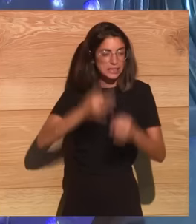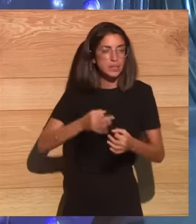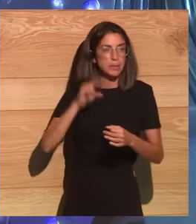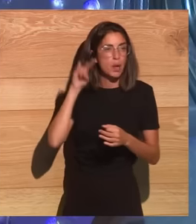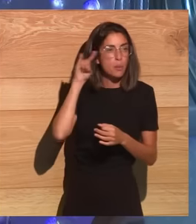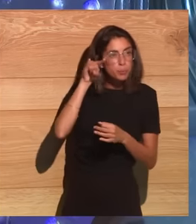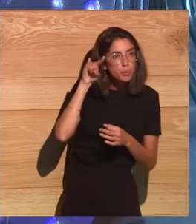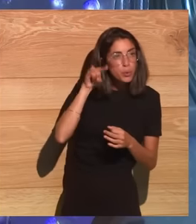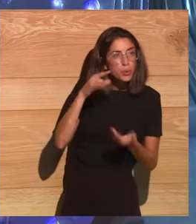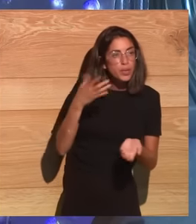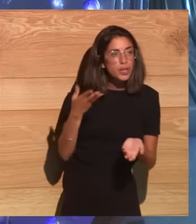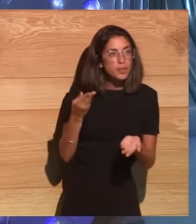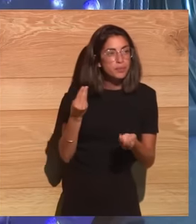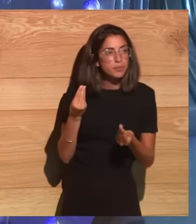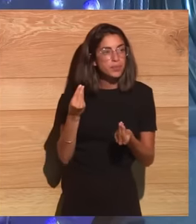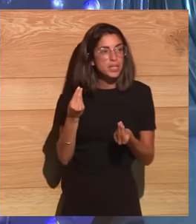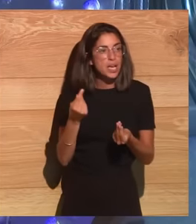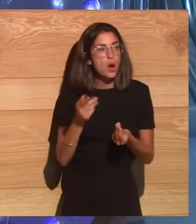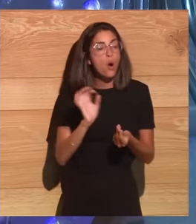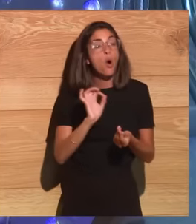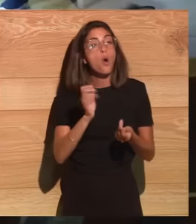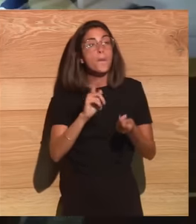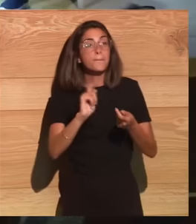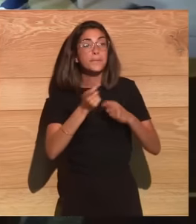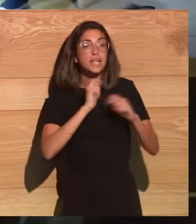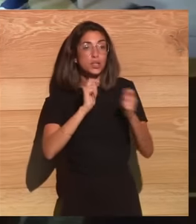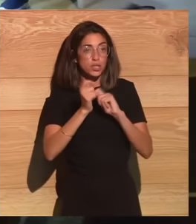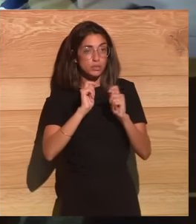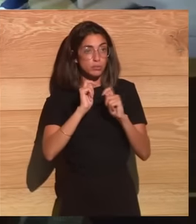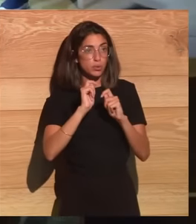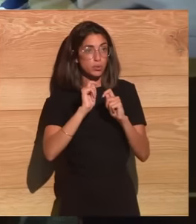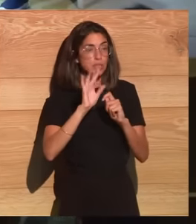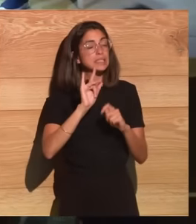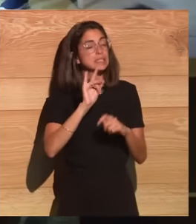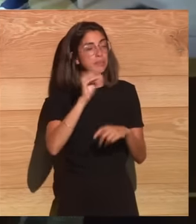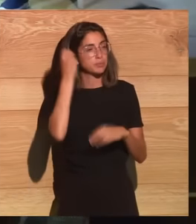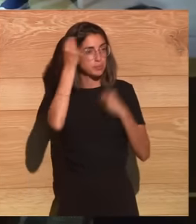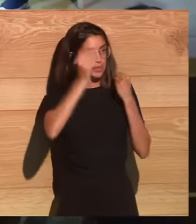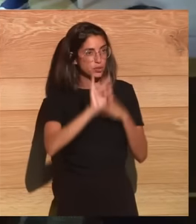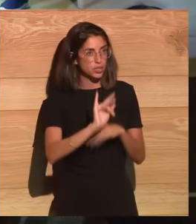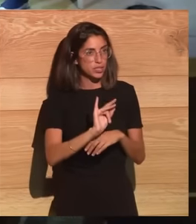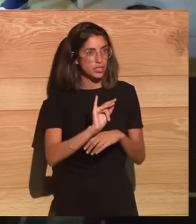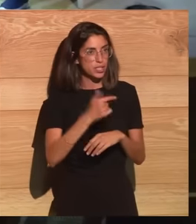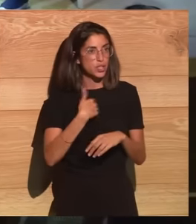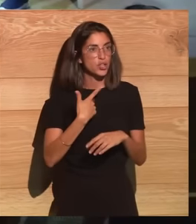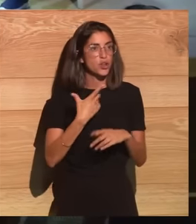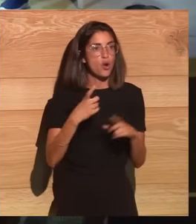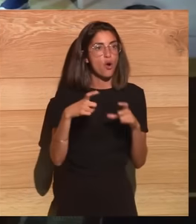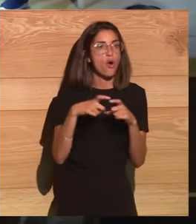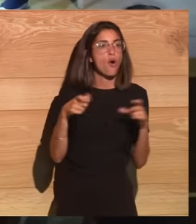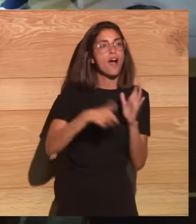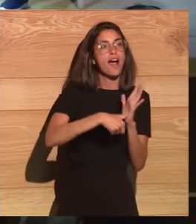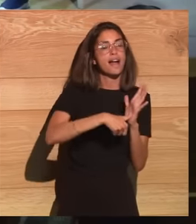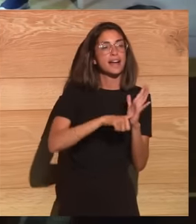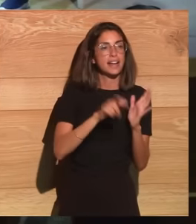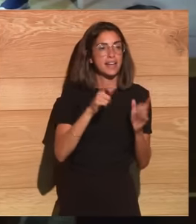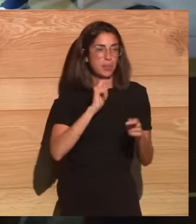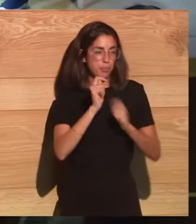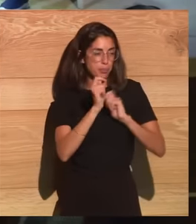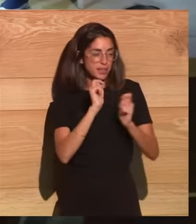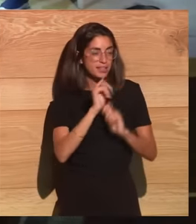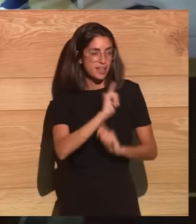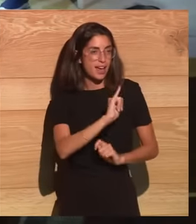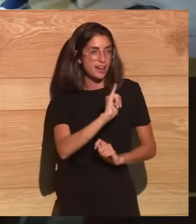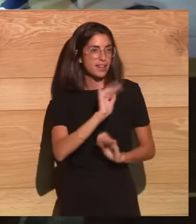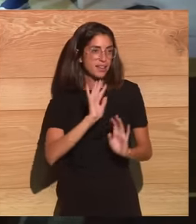haces durante todo el libro. ¿Periodismo? Sí, creo que sí. Yo tengo un carnet de prensa que me lo he traído hoy, ¿eh?